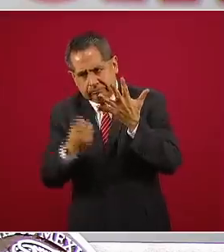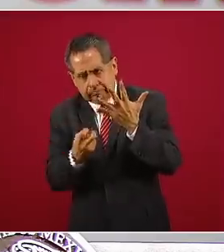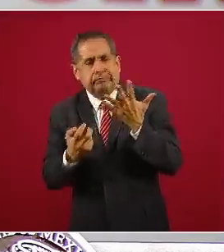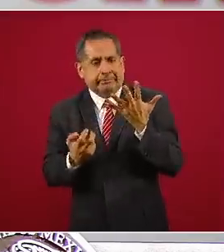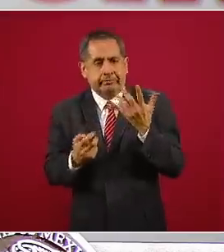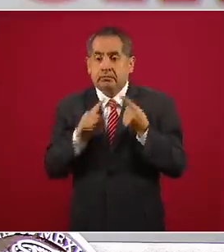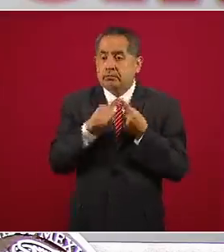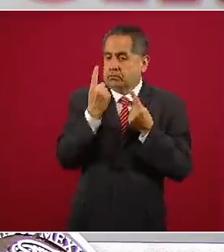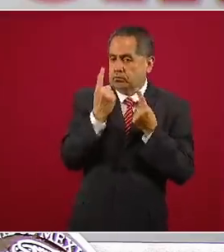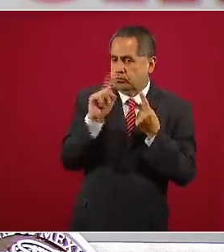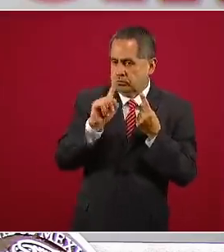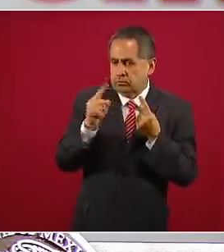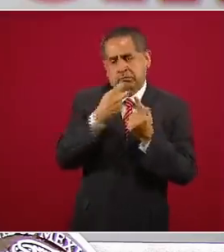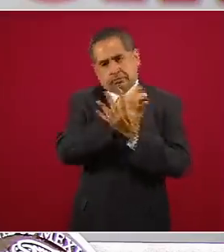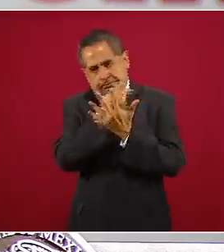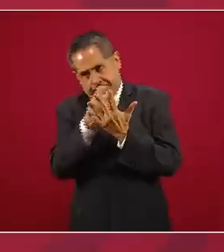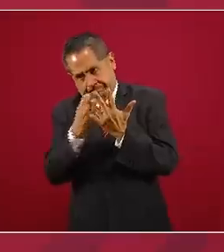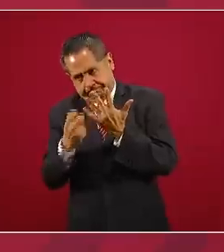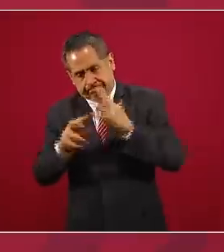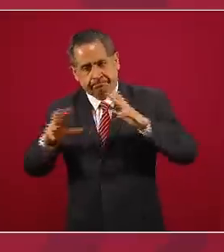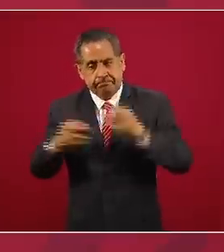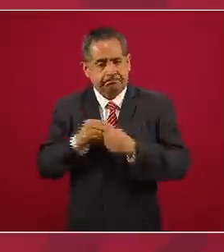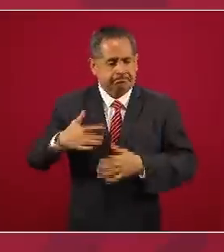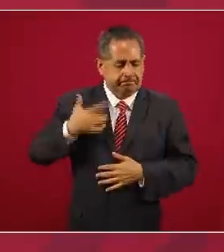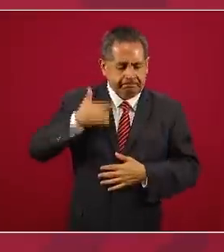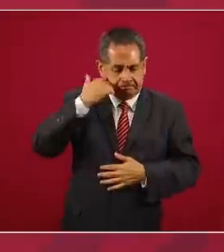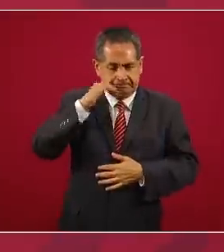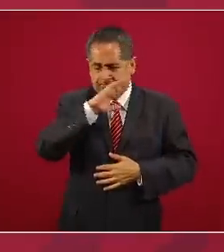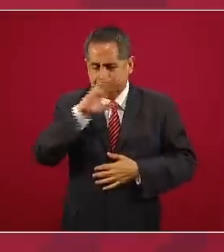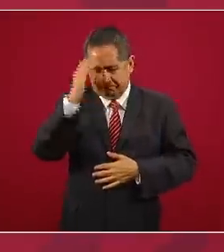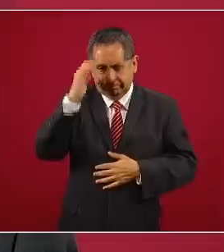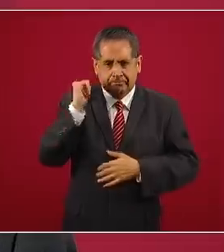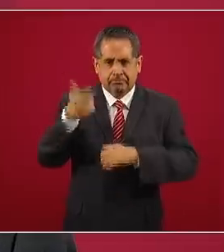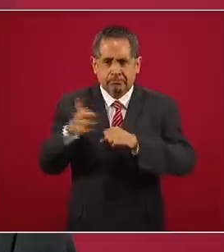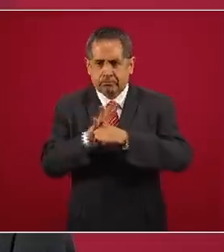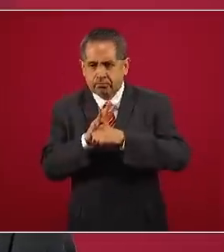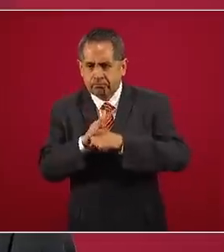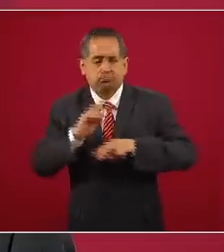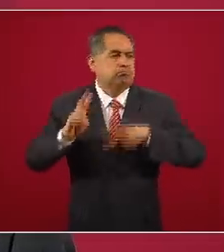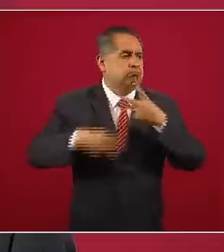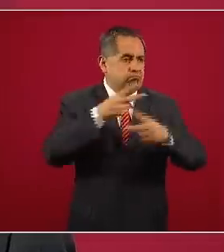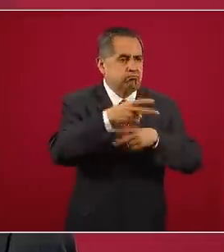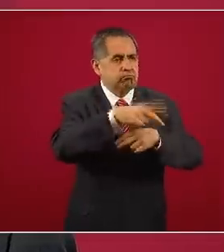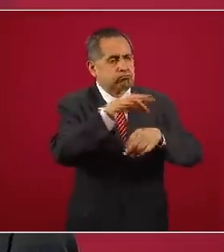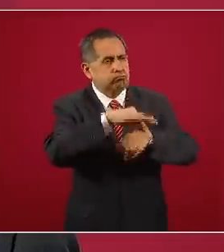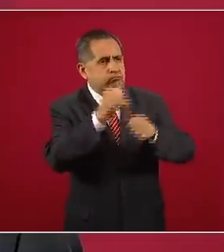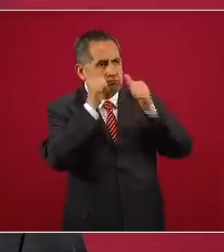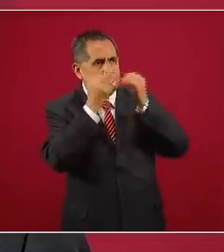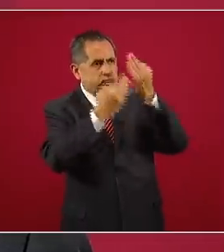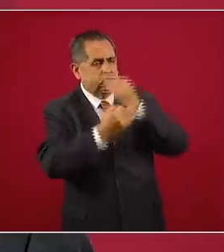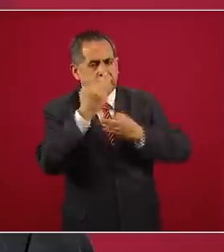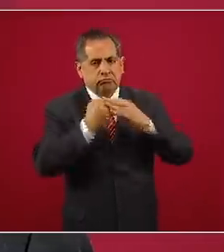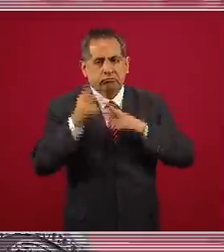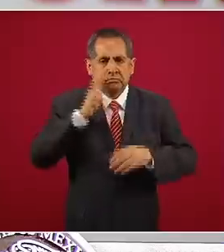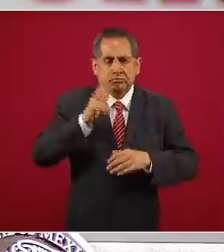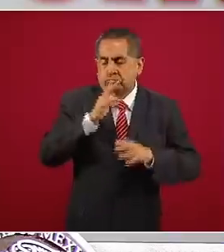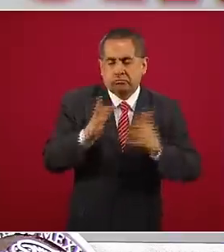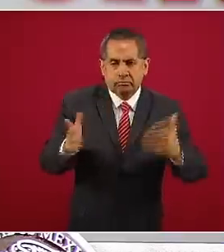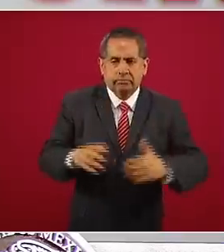a atención médica si se padece kovic aun cuando éste no haya sido aún demostrado por